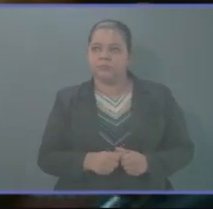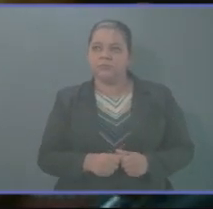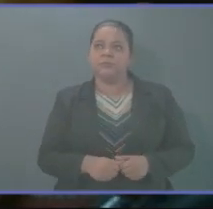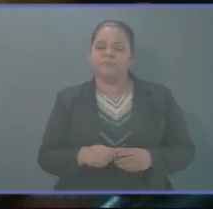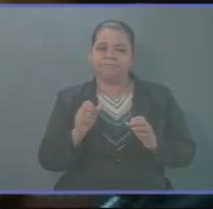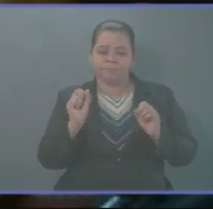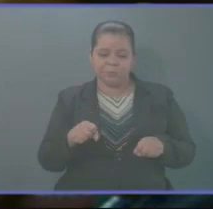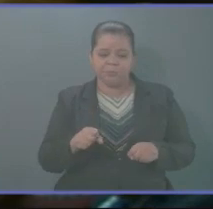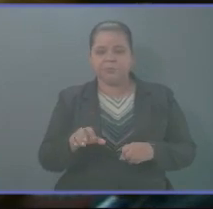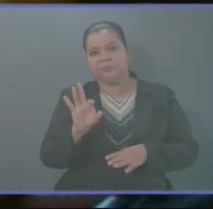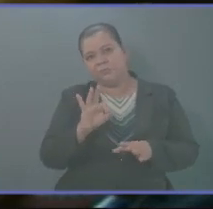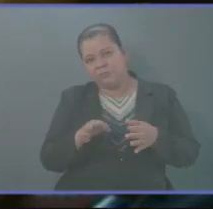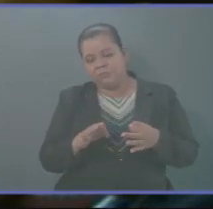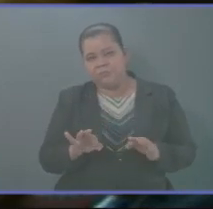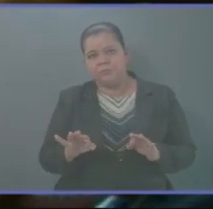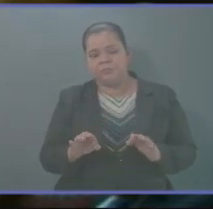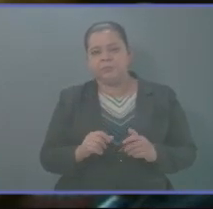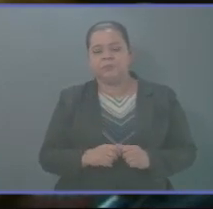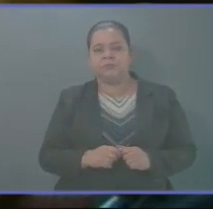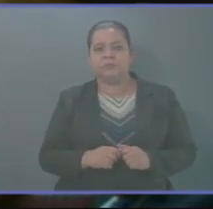cesar de algún tipo de